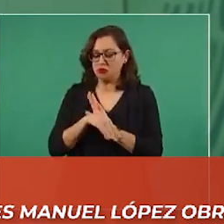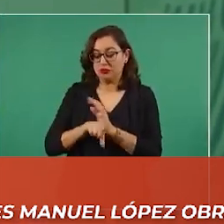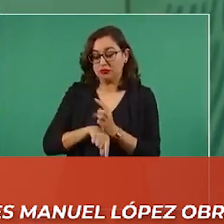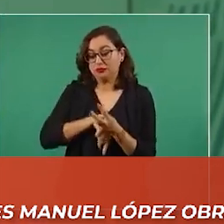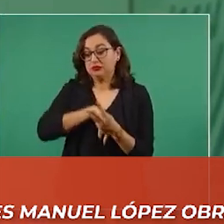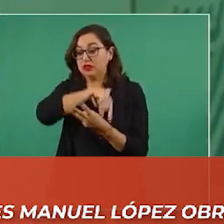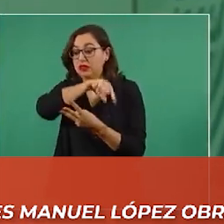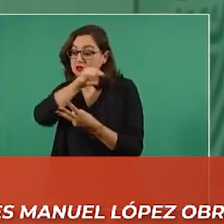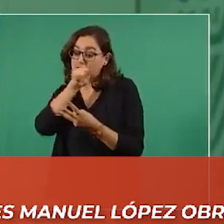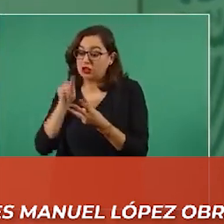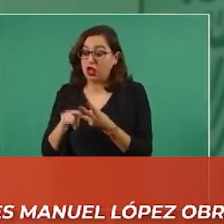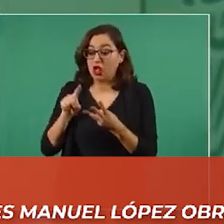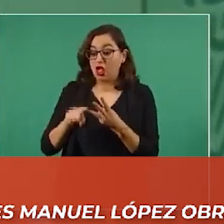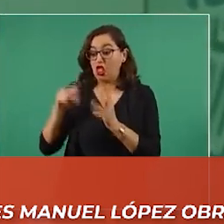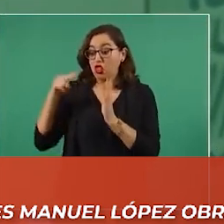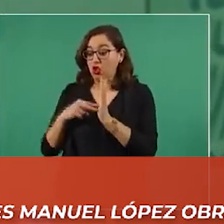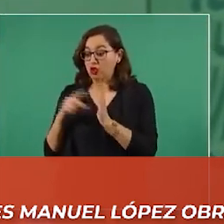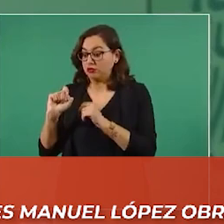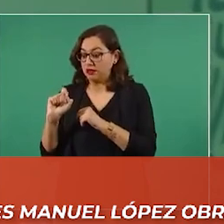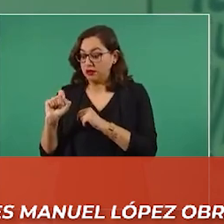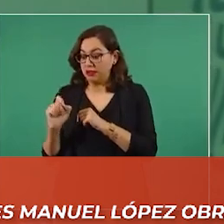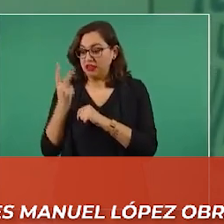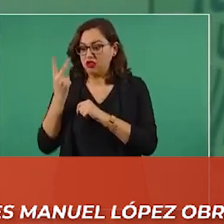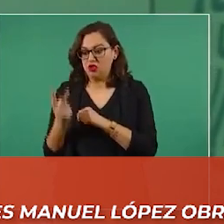debilitado lo quitamos.